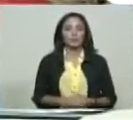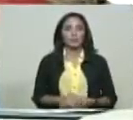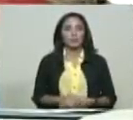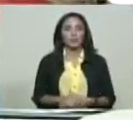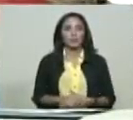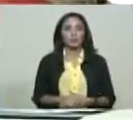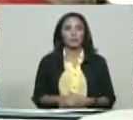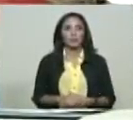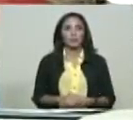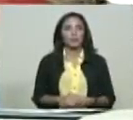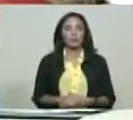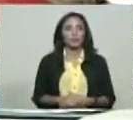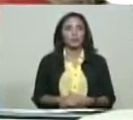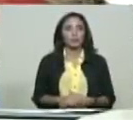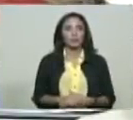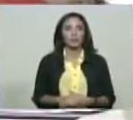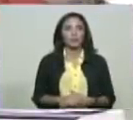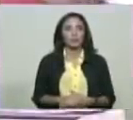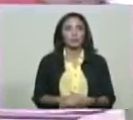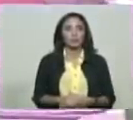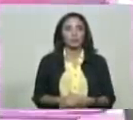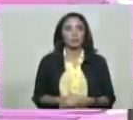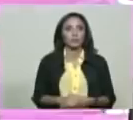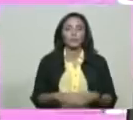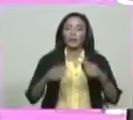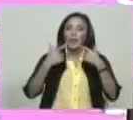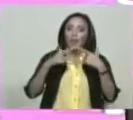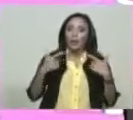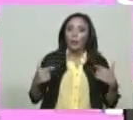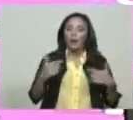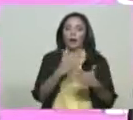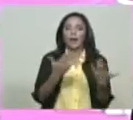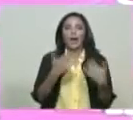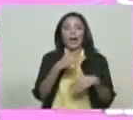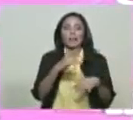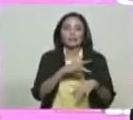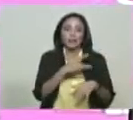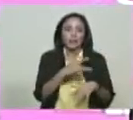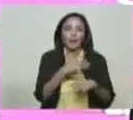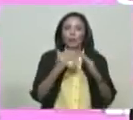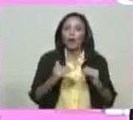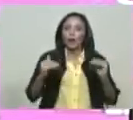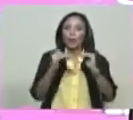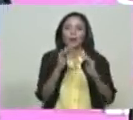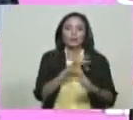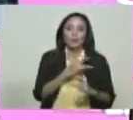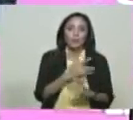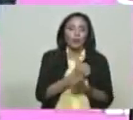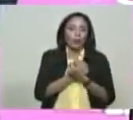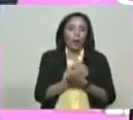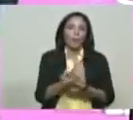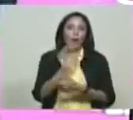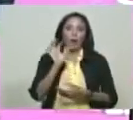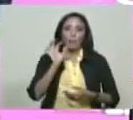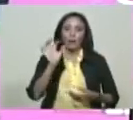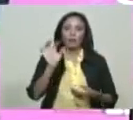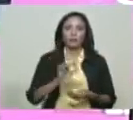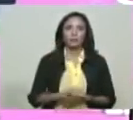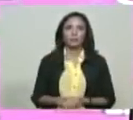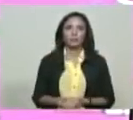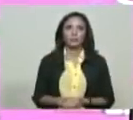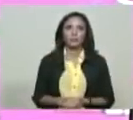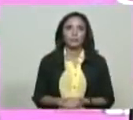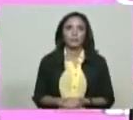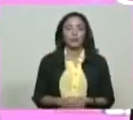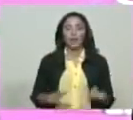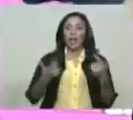un sueño. El lenguaje se tiene que parecer al sentimiento que tenemos por la patria. No podemos dejar llevarnos por